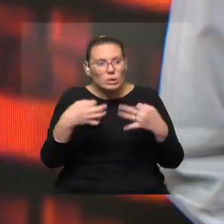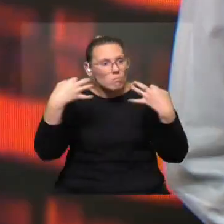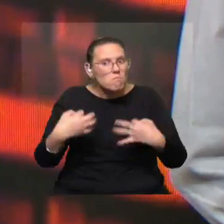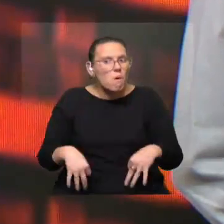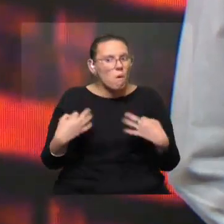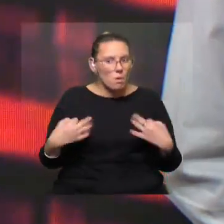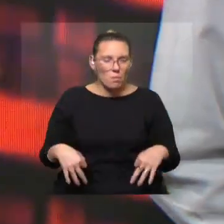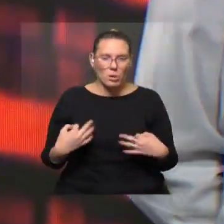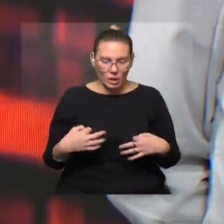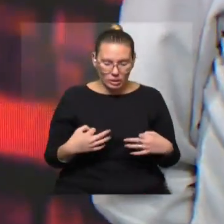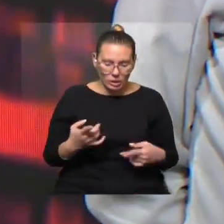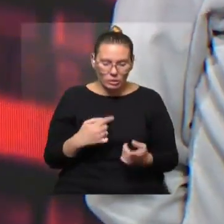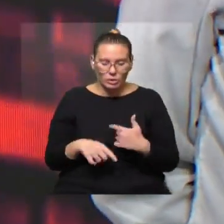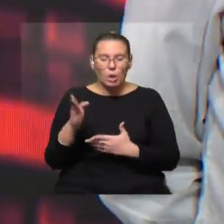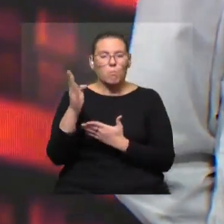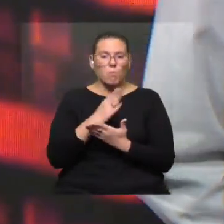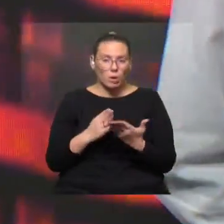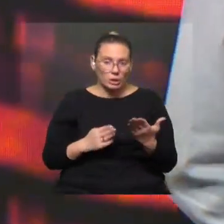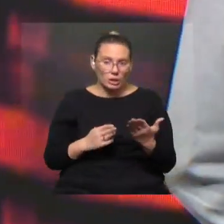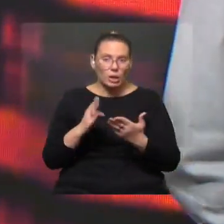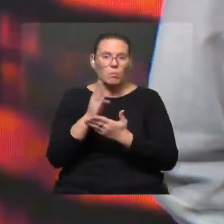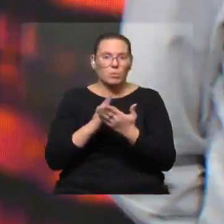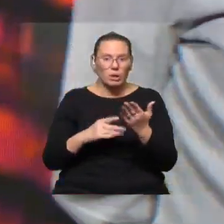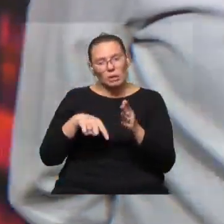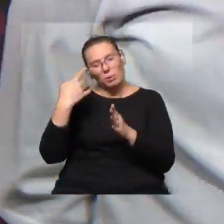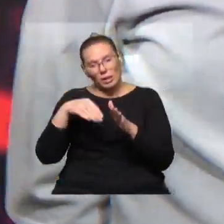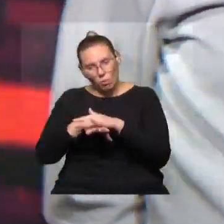está poesías para para